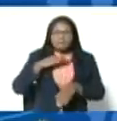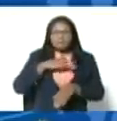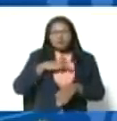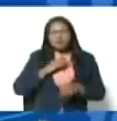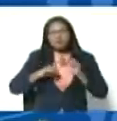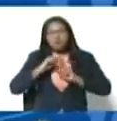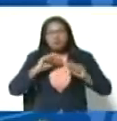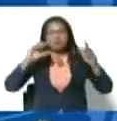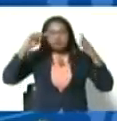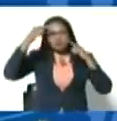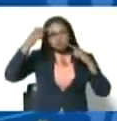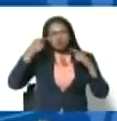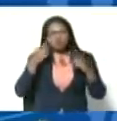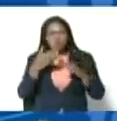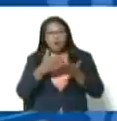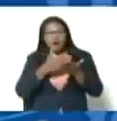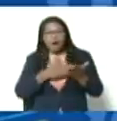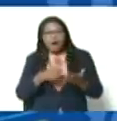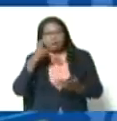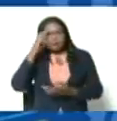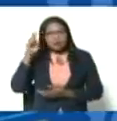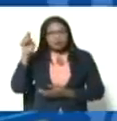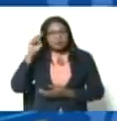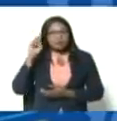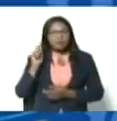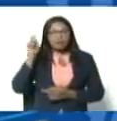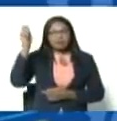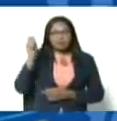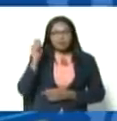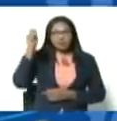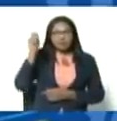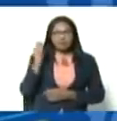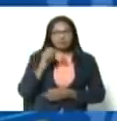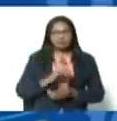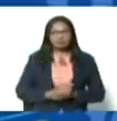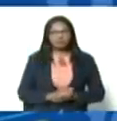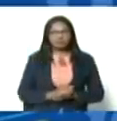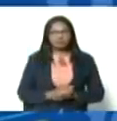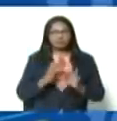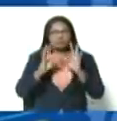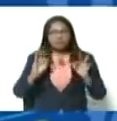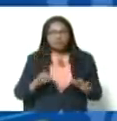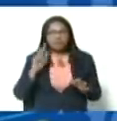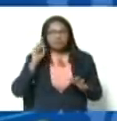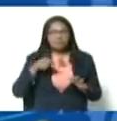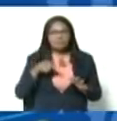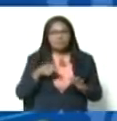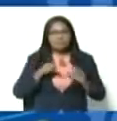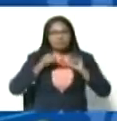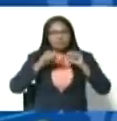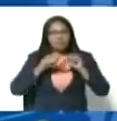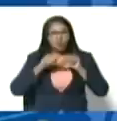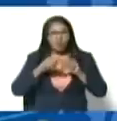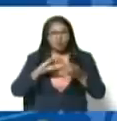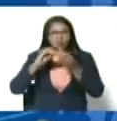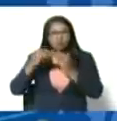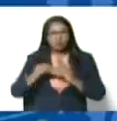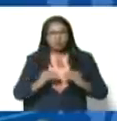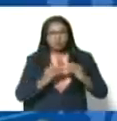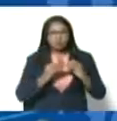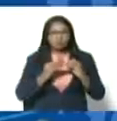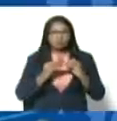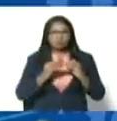comandante Chávez, cuando yo era canciller, era diputado, siempre le dije, la clave del transporte público es el mantenimiento.